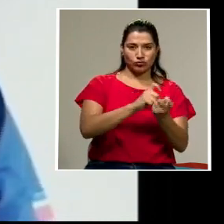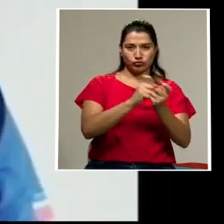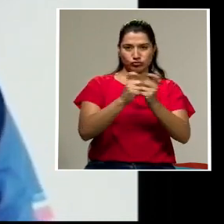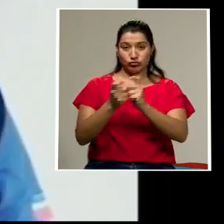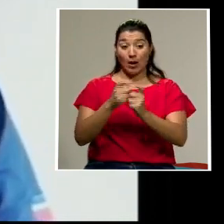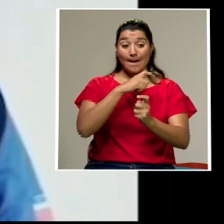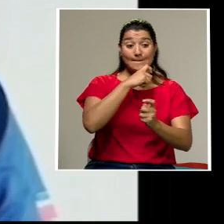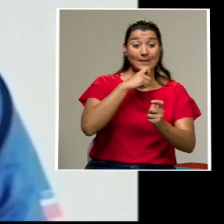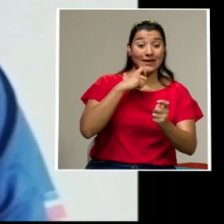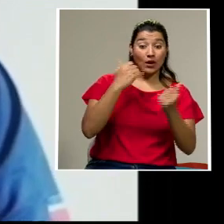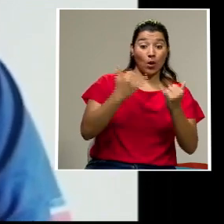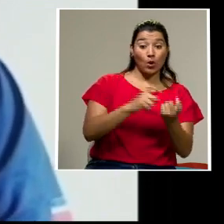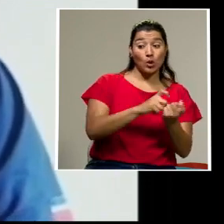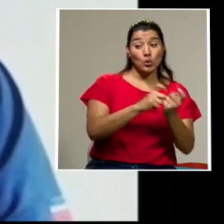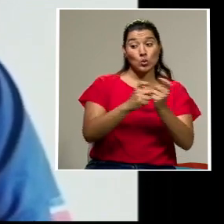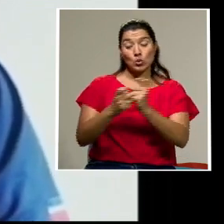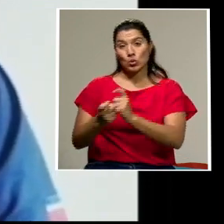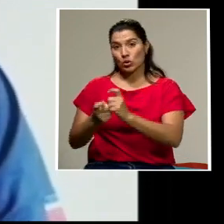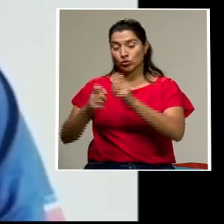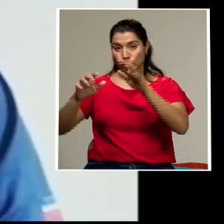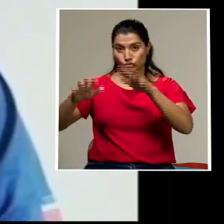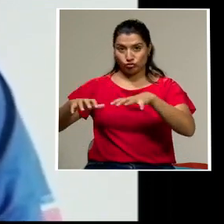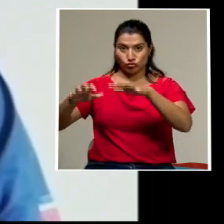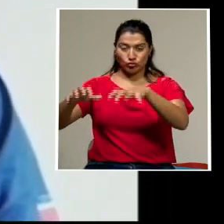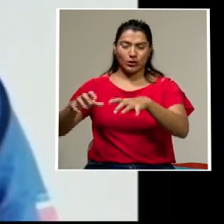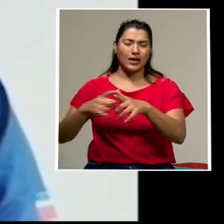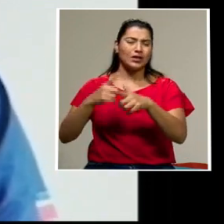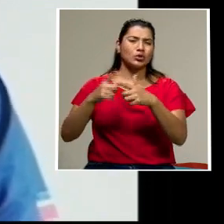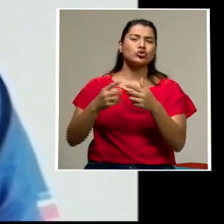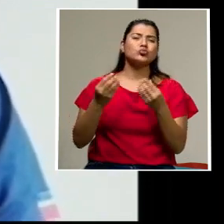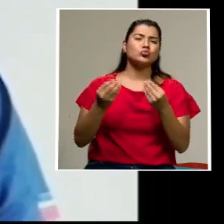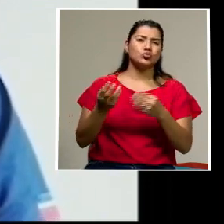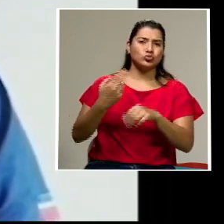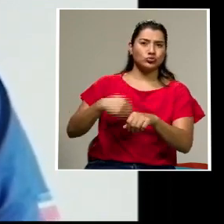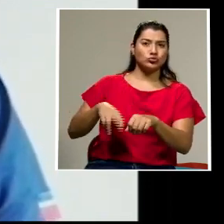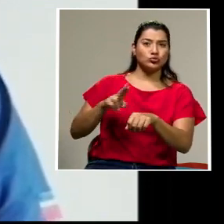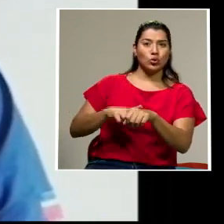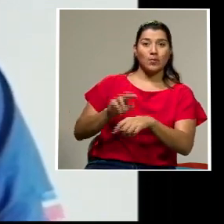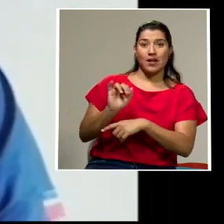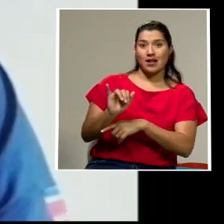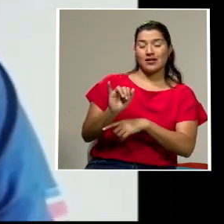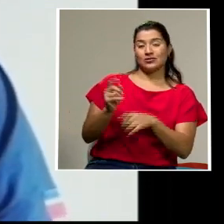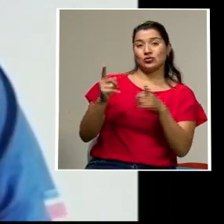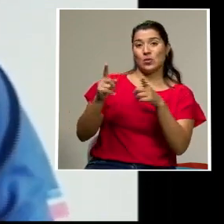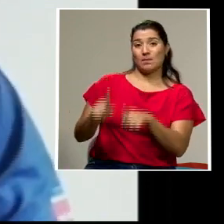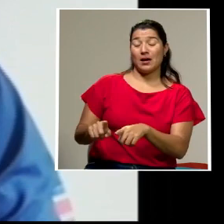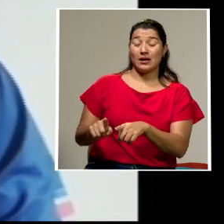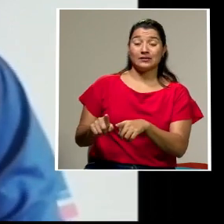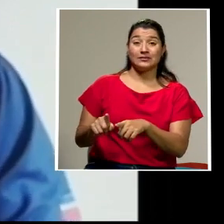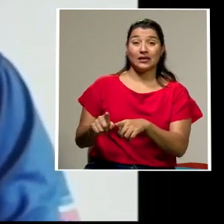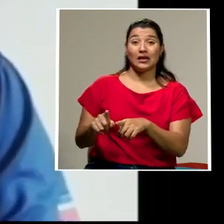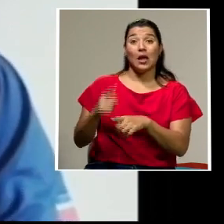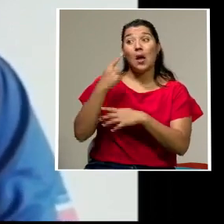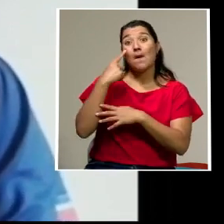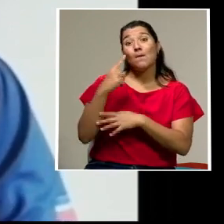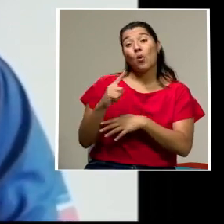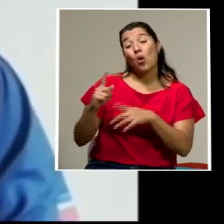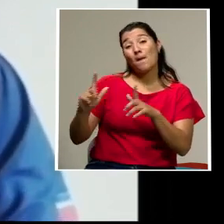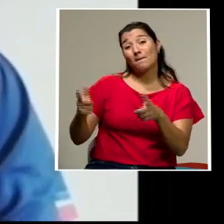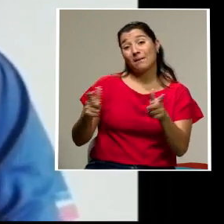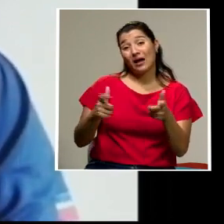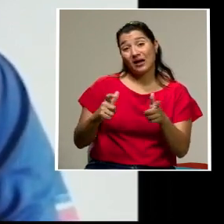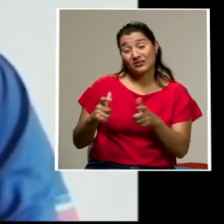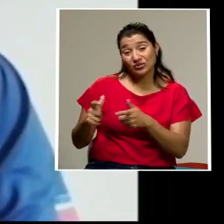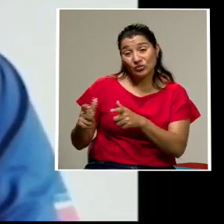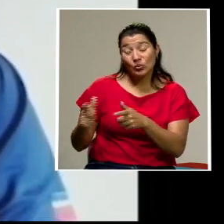época lluviosa. Es muy común que se den este tipo de incidentes debido a alcantarillas colmatadas,